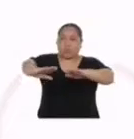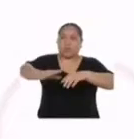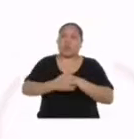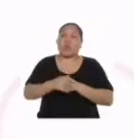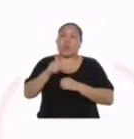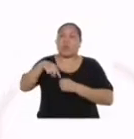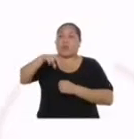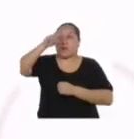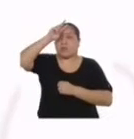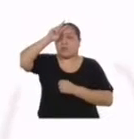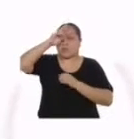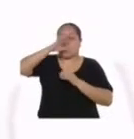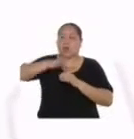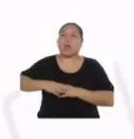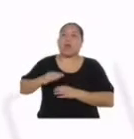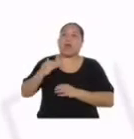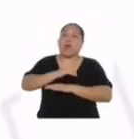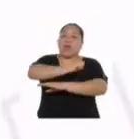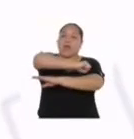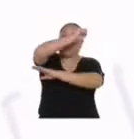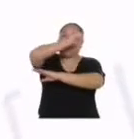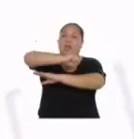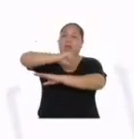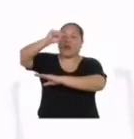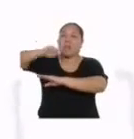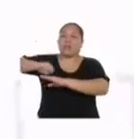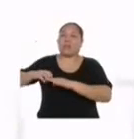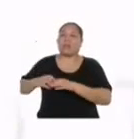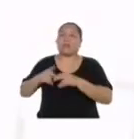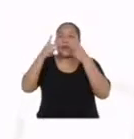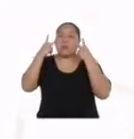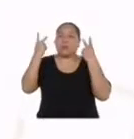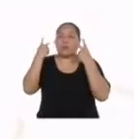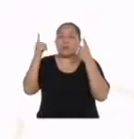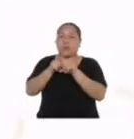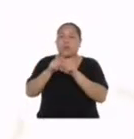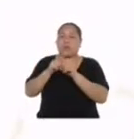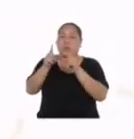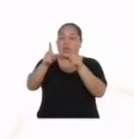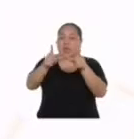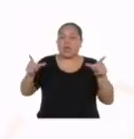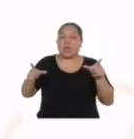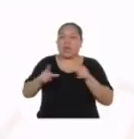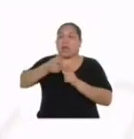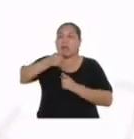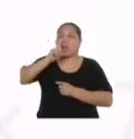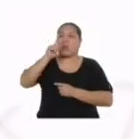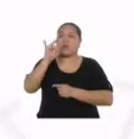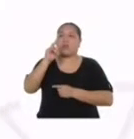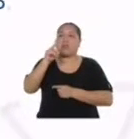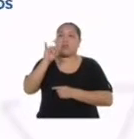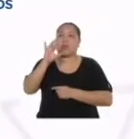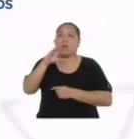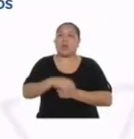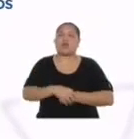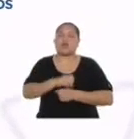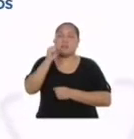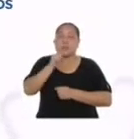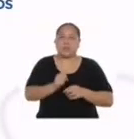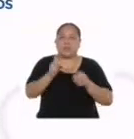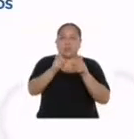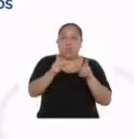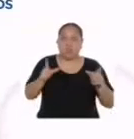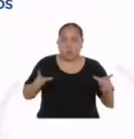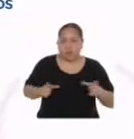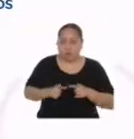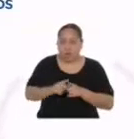altas de los Andes hasta el Océano Pacífico, la Amazonía y el lago Titicaca. Correcto. Son espacios